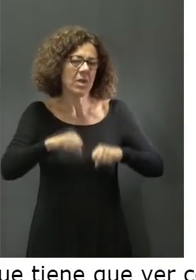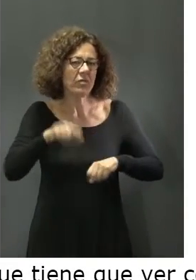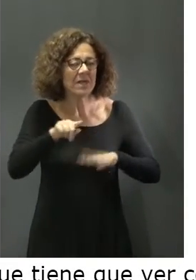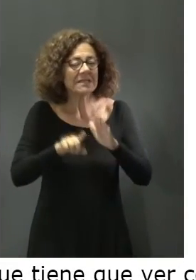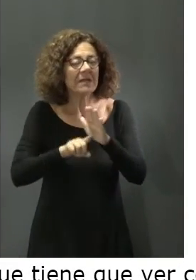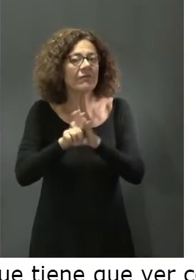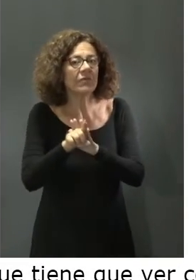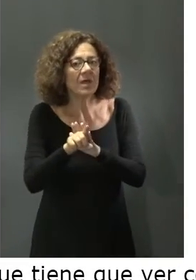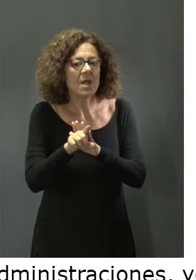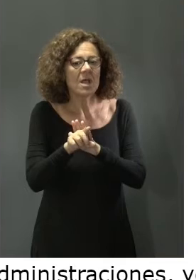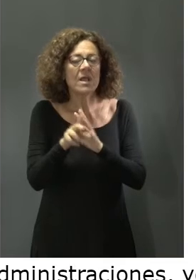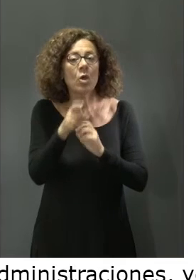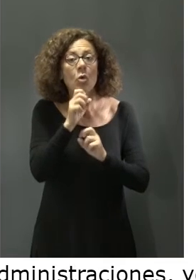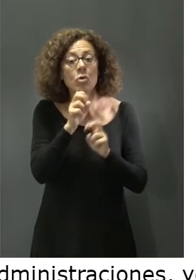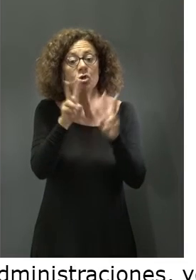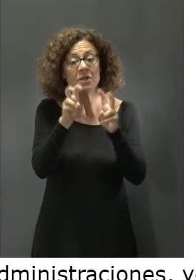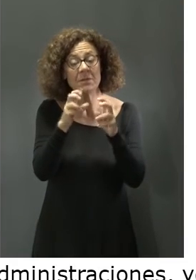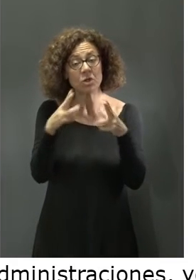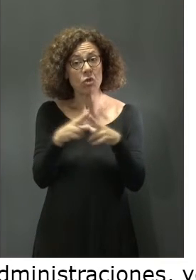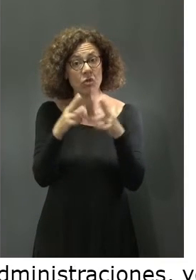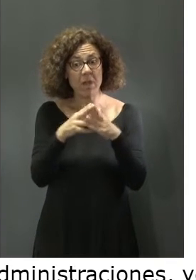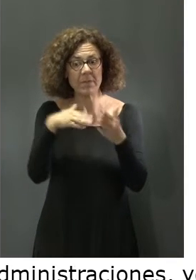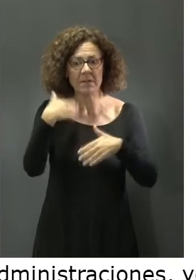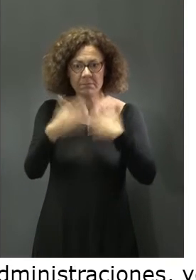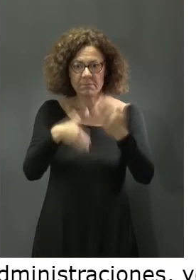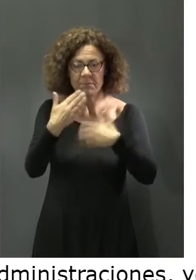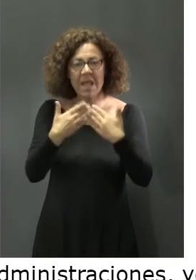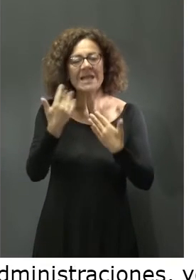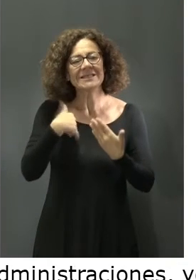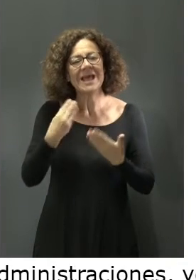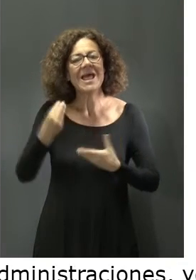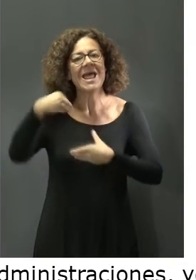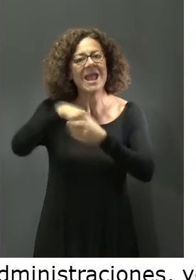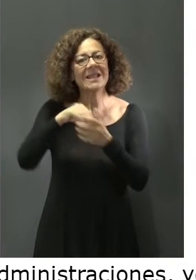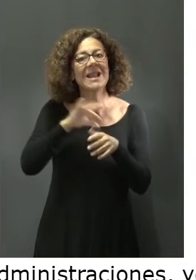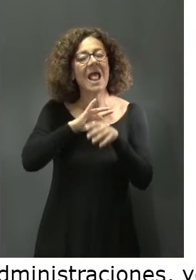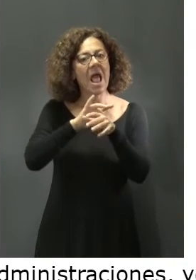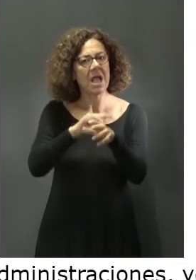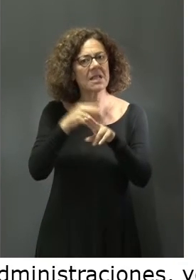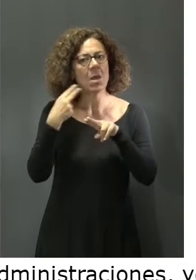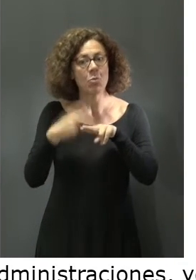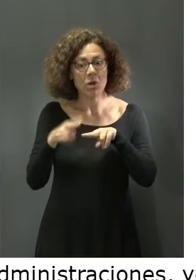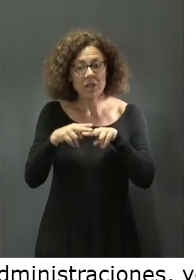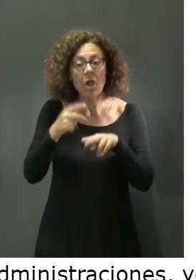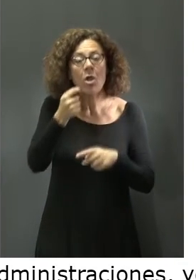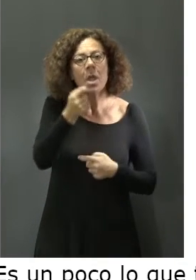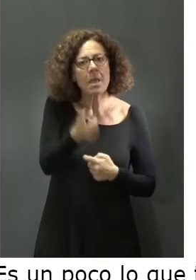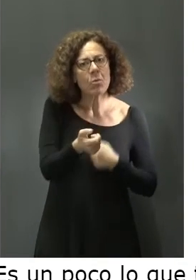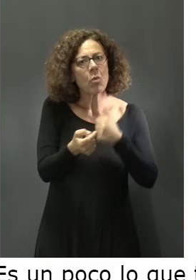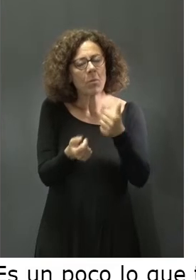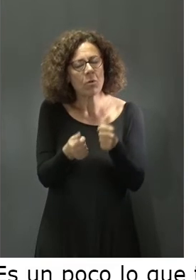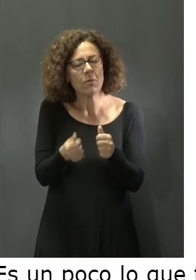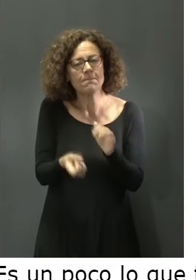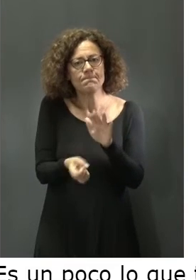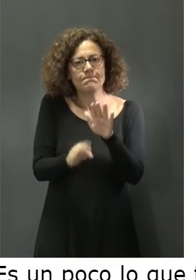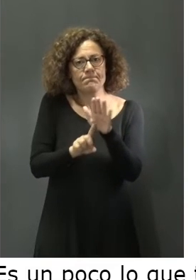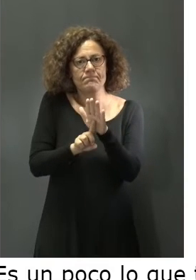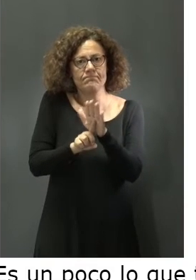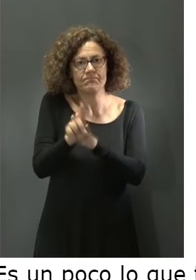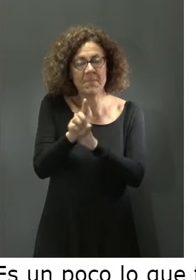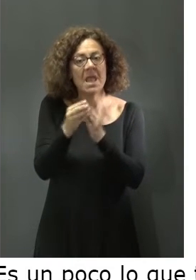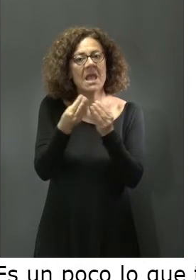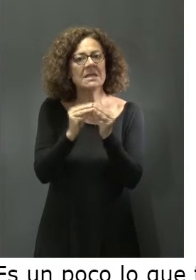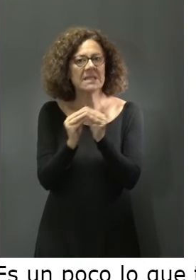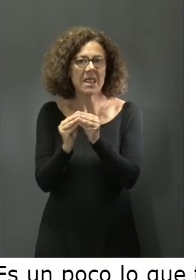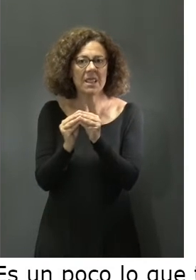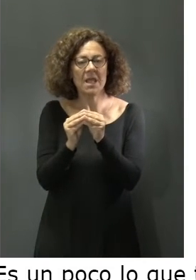temas socialmente van madurando, entran en agenda política, en agenda legislativa, ¿no? Y van tomando cuerpo. Exacto. Y se van